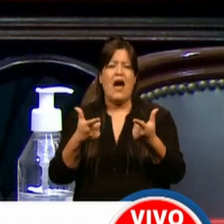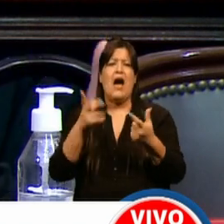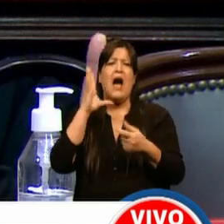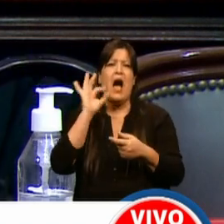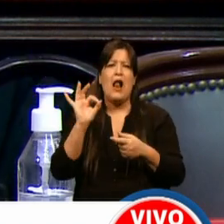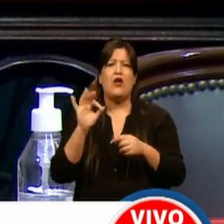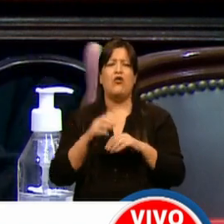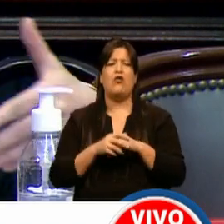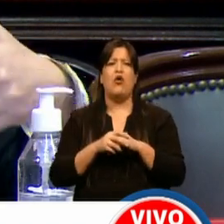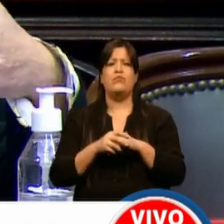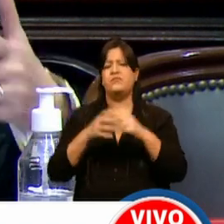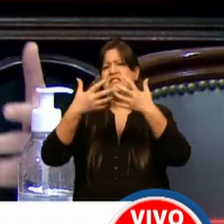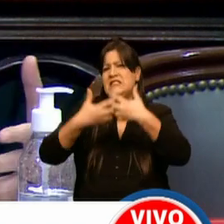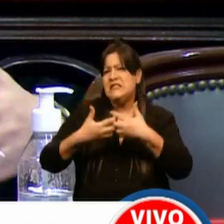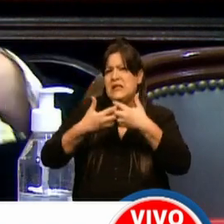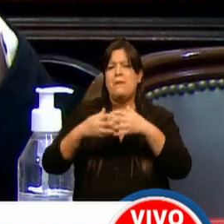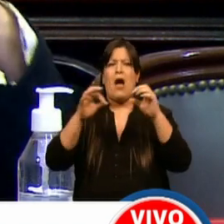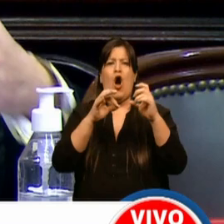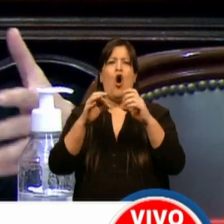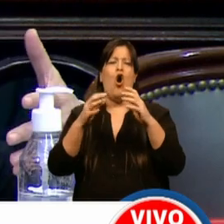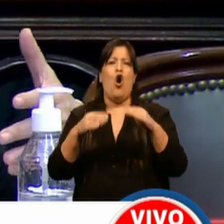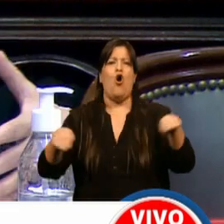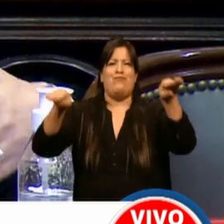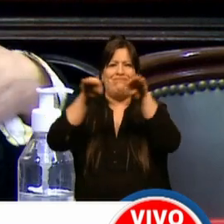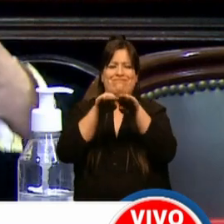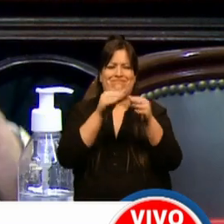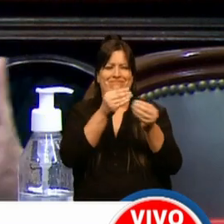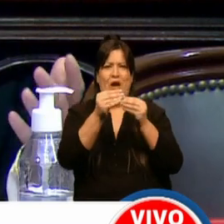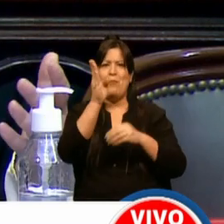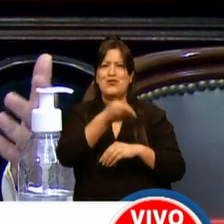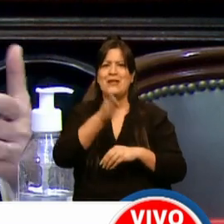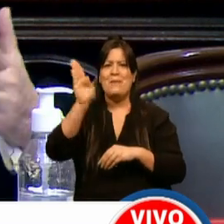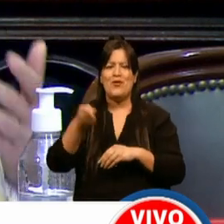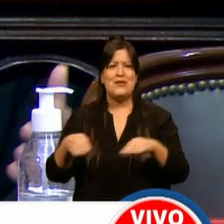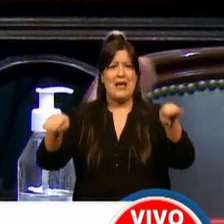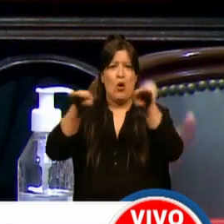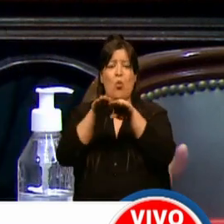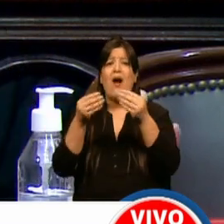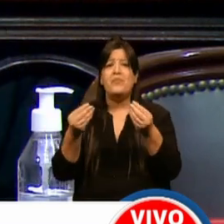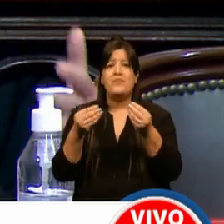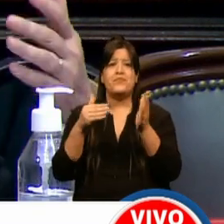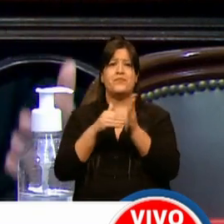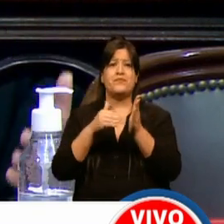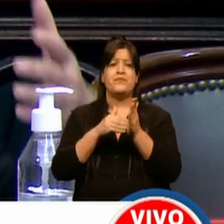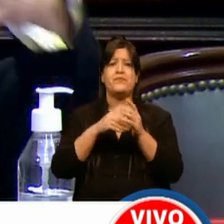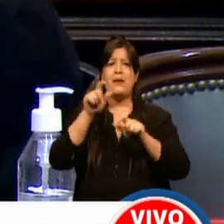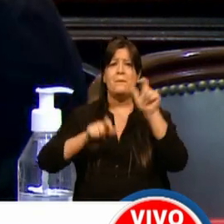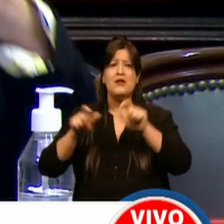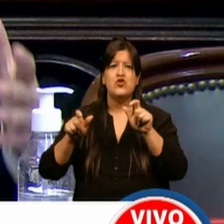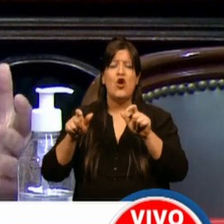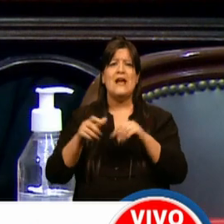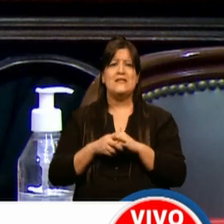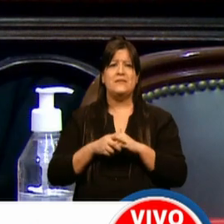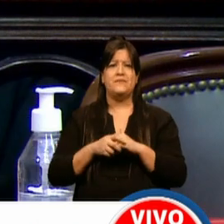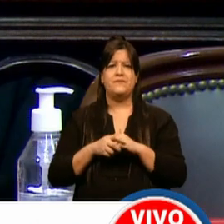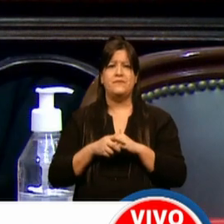sistema de paritaria o de cupo a partir del personal que integra